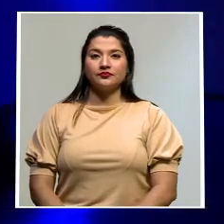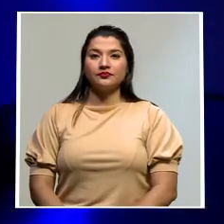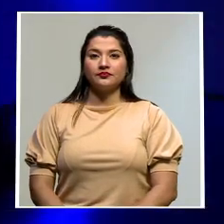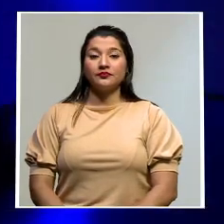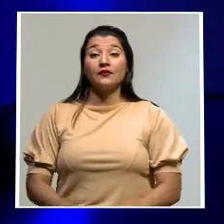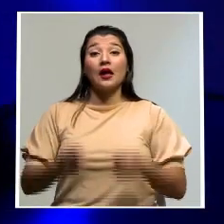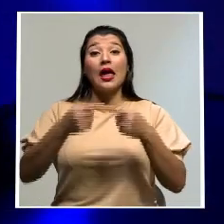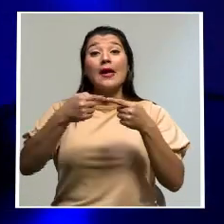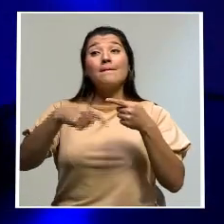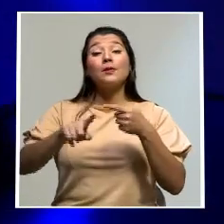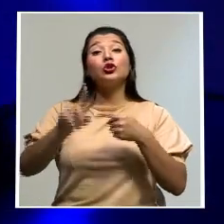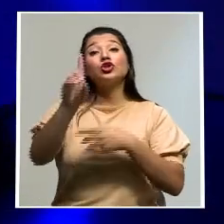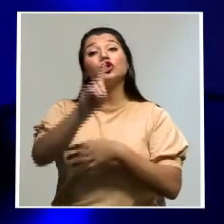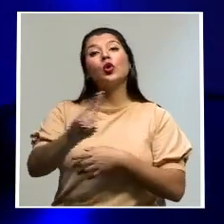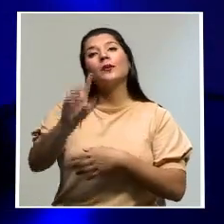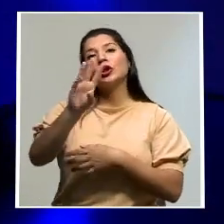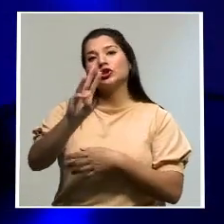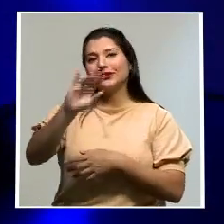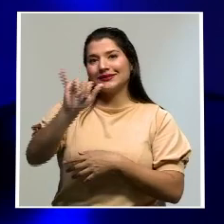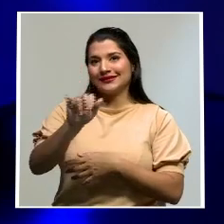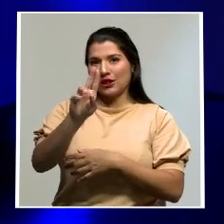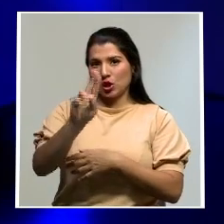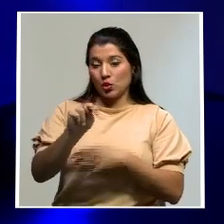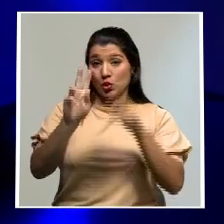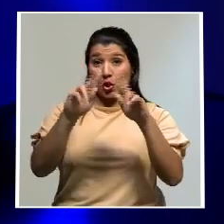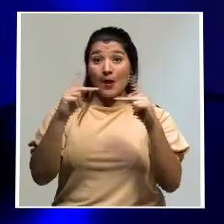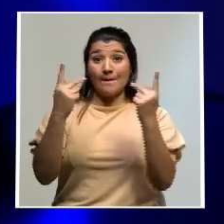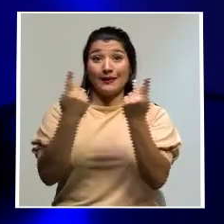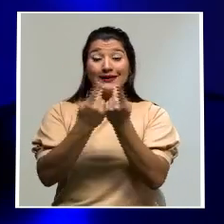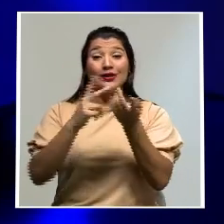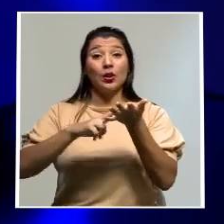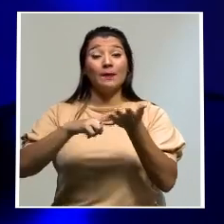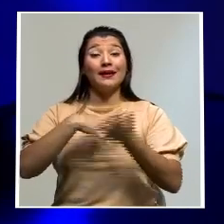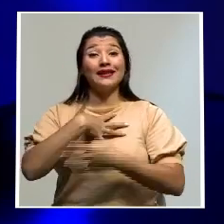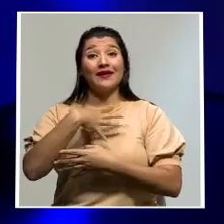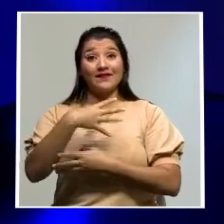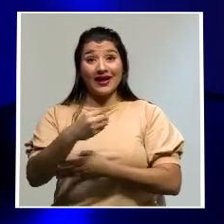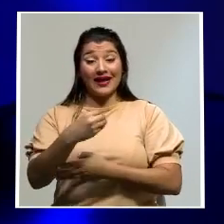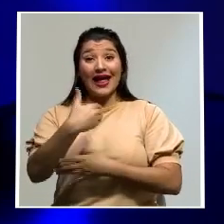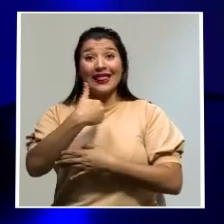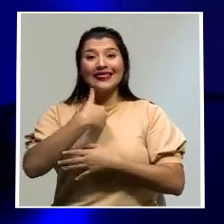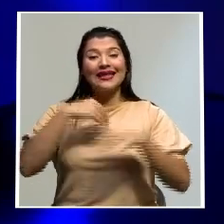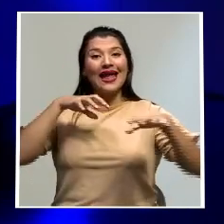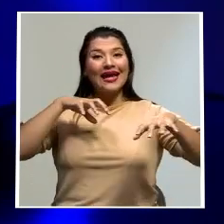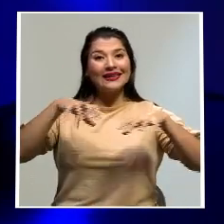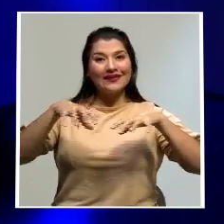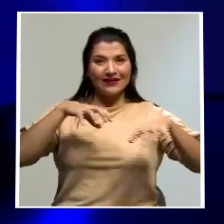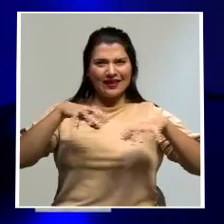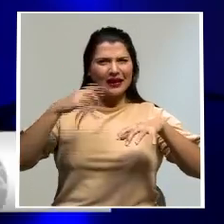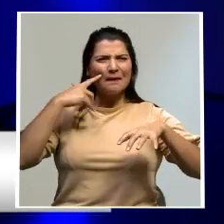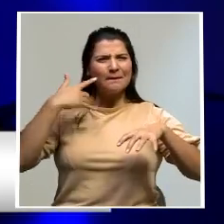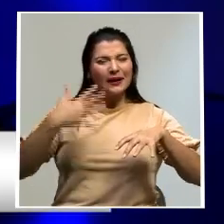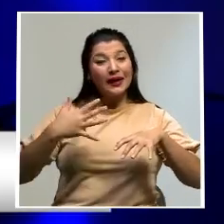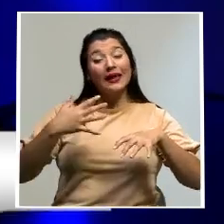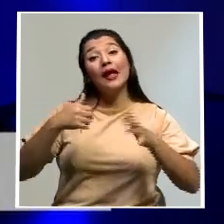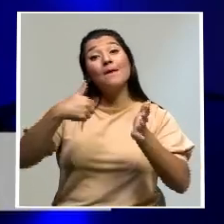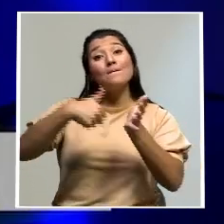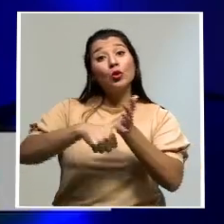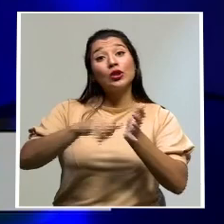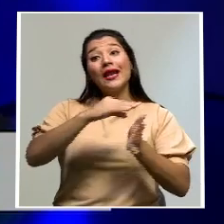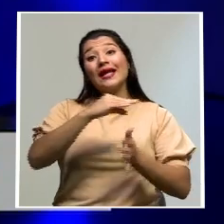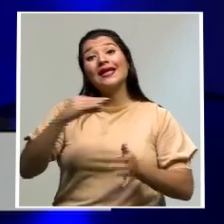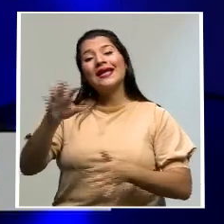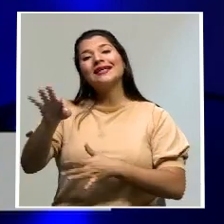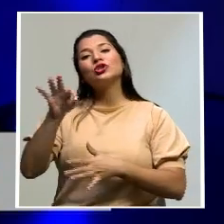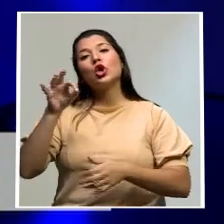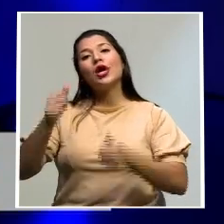El próximo domingo 6 de junio el Partido de Liberación Nacional tendrá su convención interna para escoger quién será su